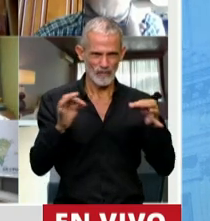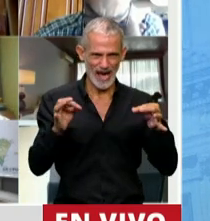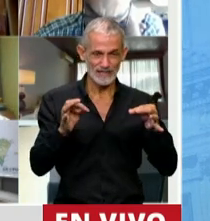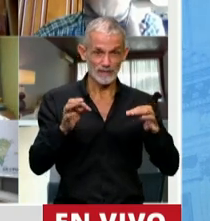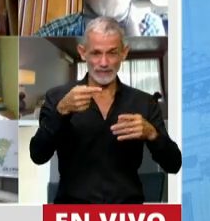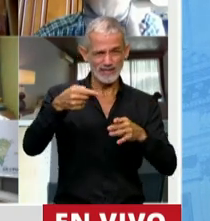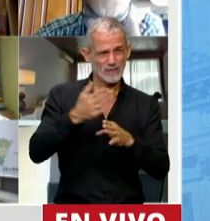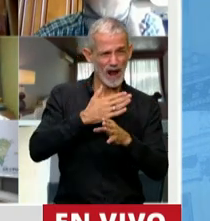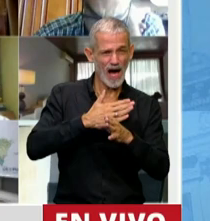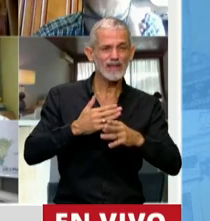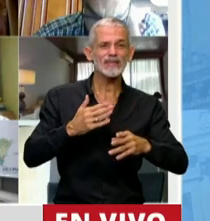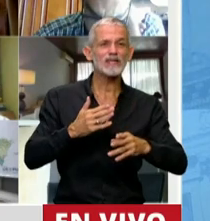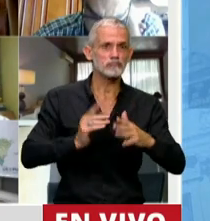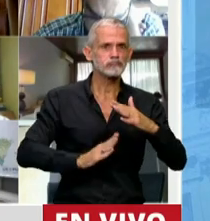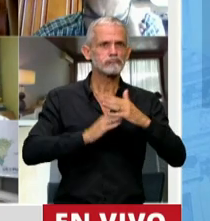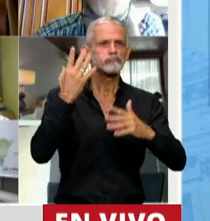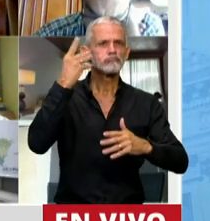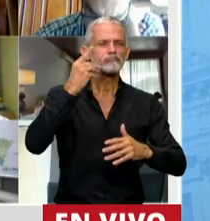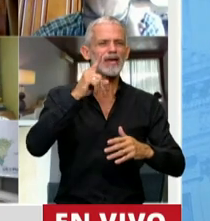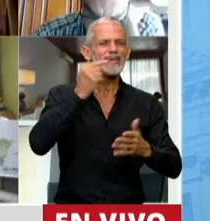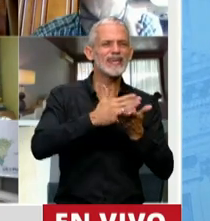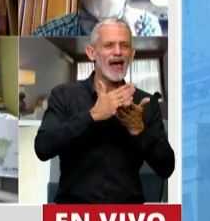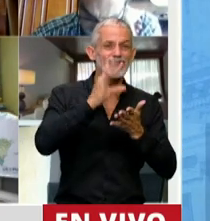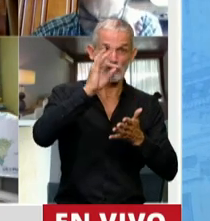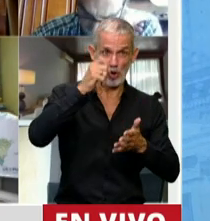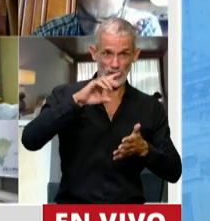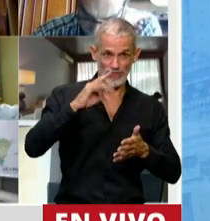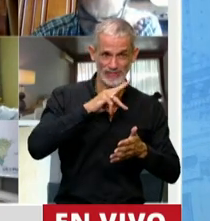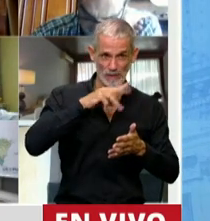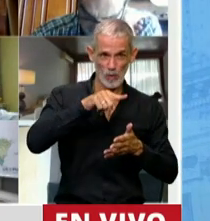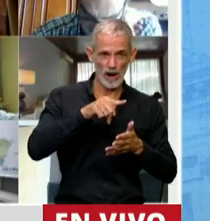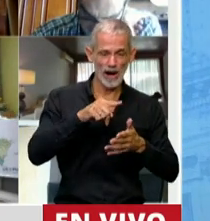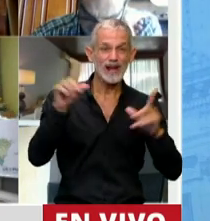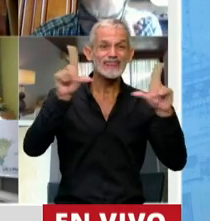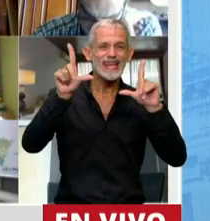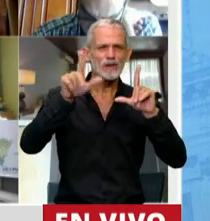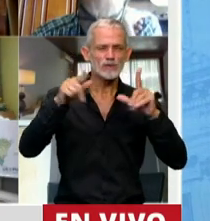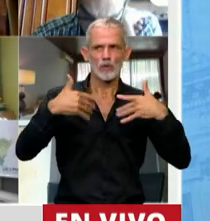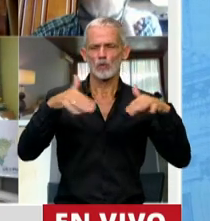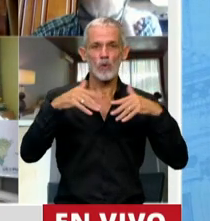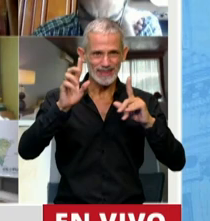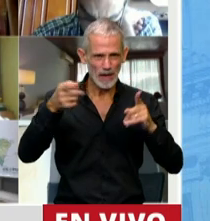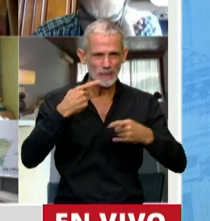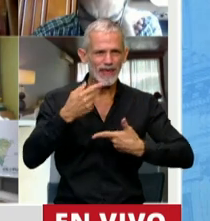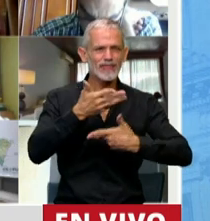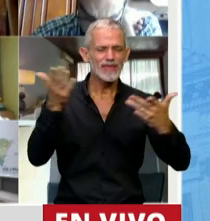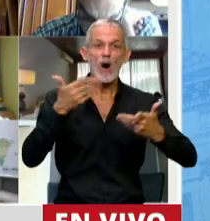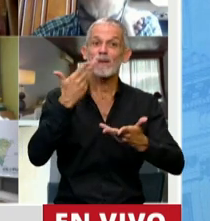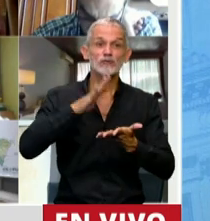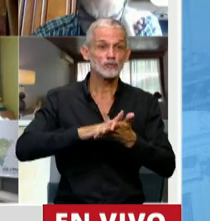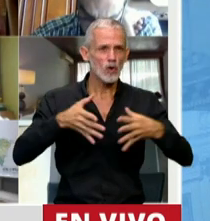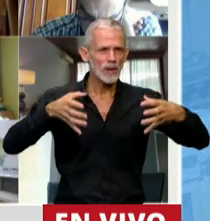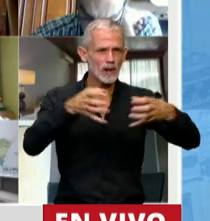Unas semanas antes, la titular del INADI, en un programa televisivo de alta audiencia, dijo también en